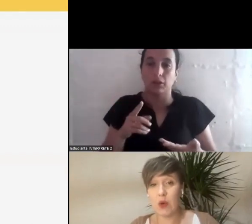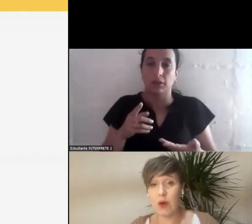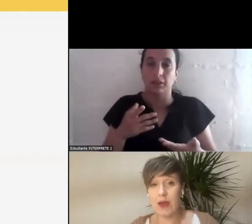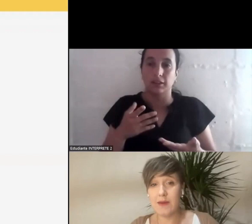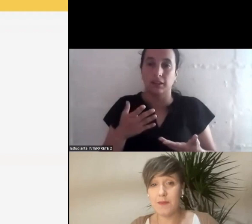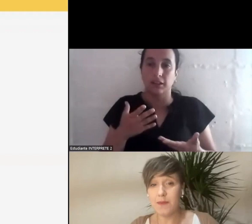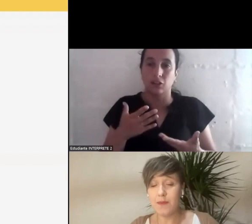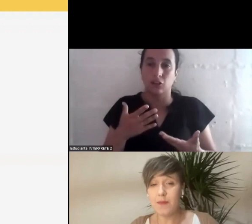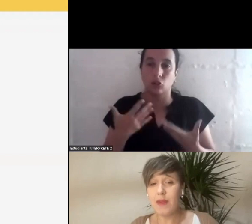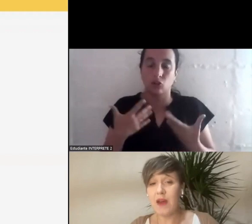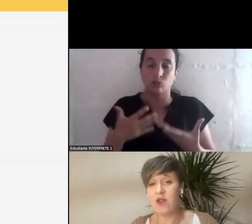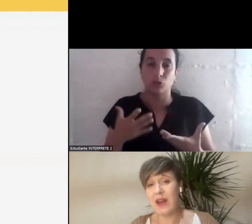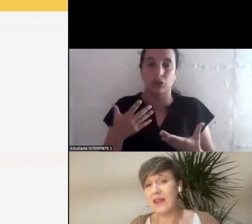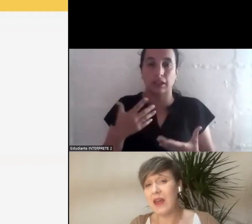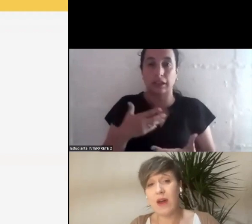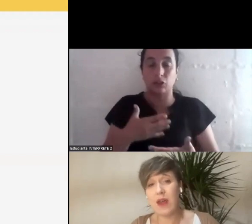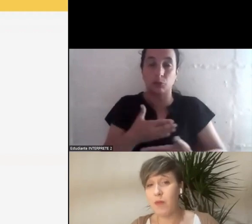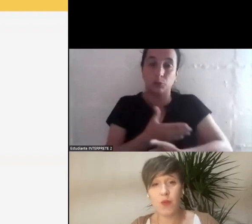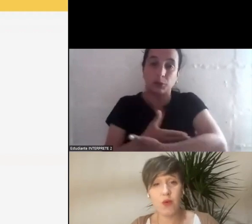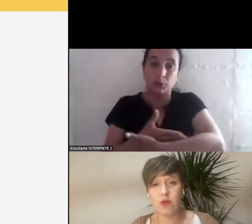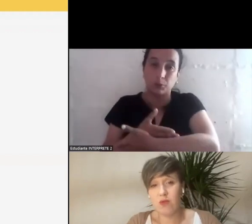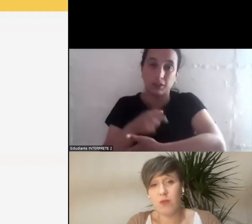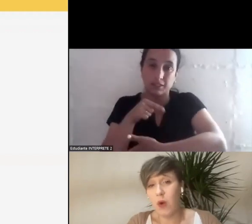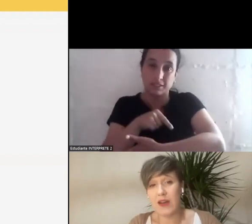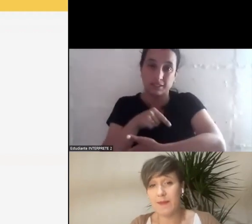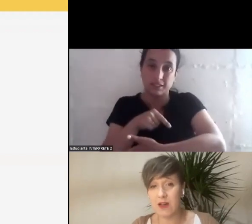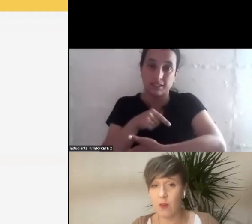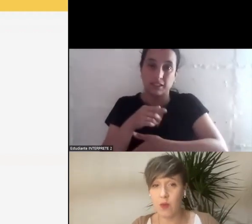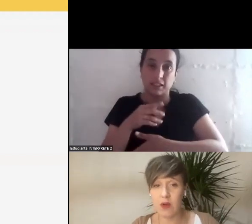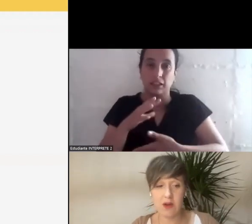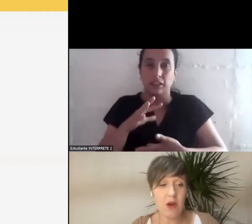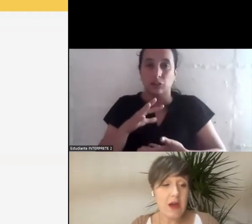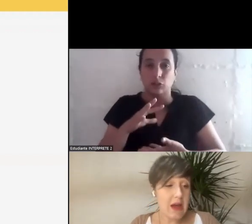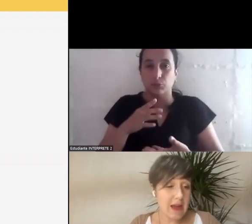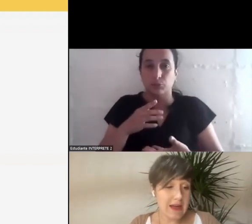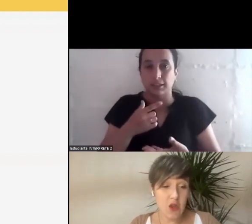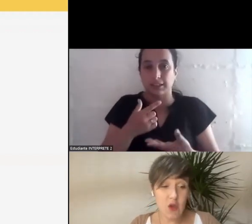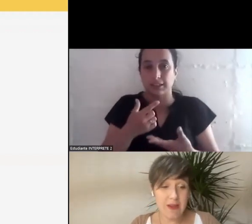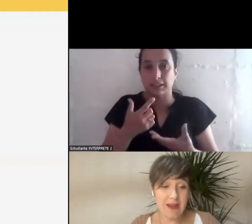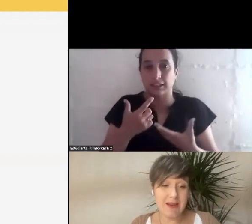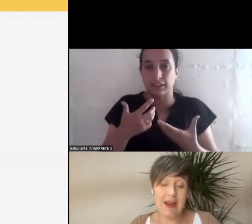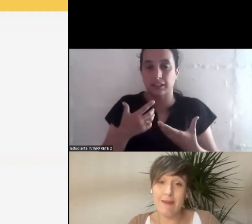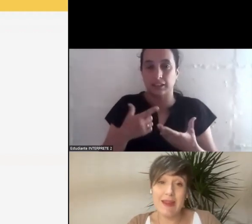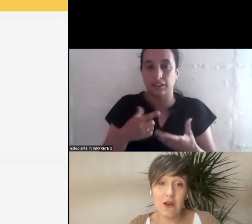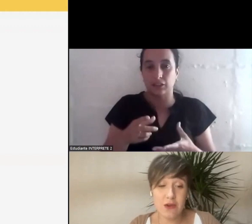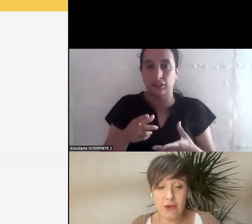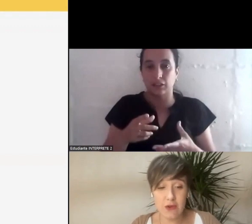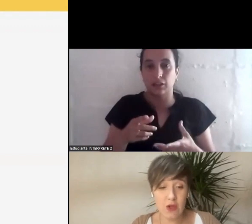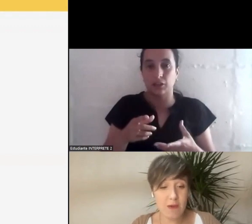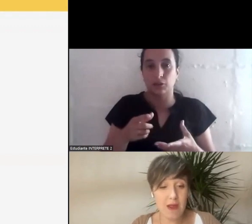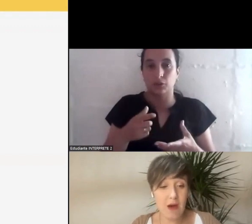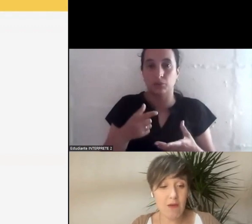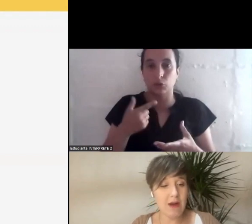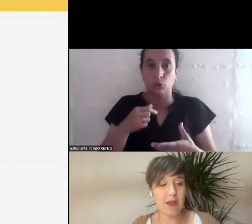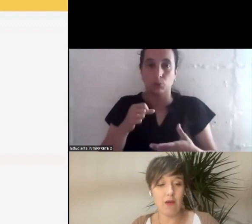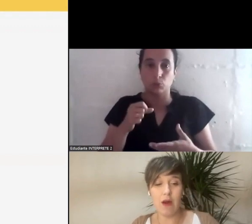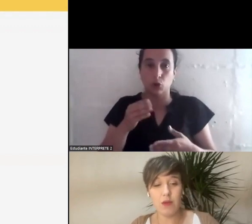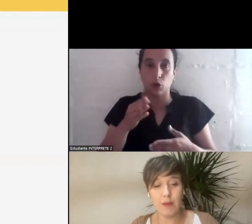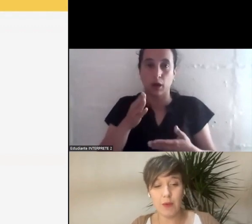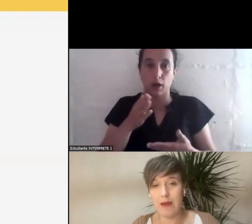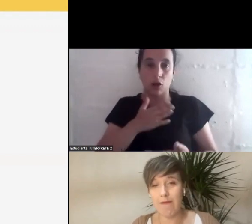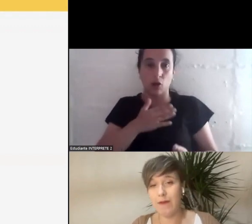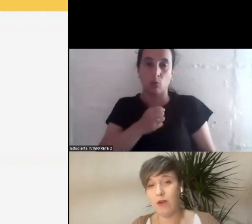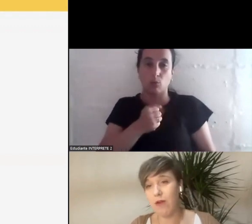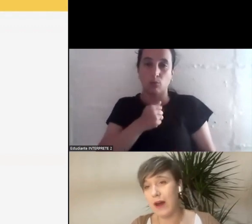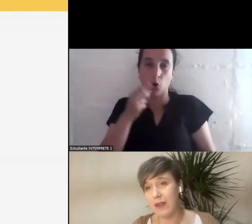ciertas patologías. Os he relatado aquí por puntos un poco las más comunes, ¿no? Las cardiopatías. La mitad de los niños con síndrome de Down nacen con